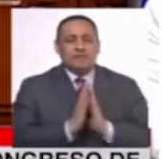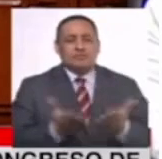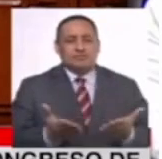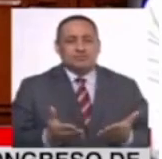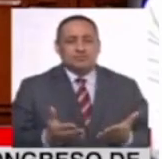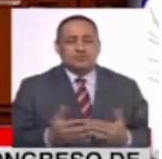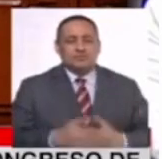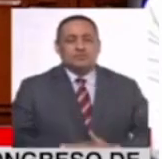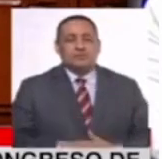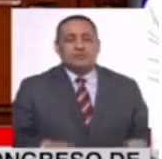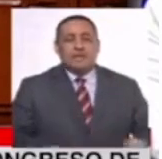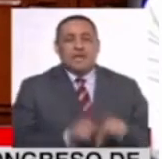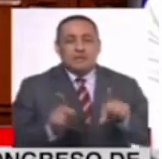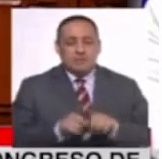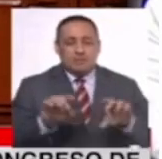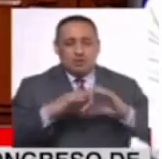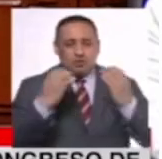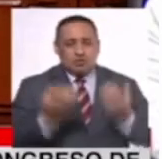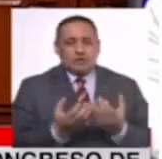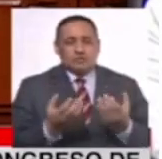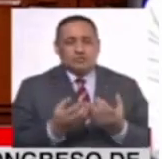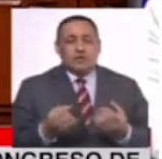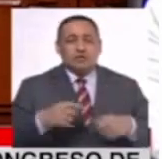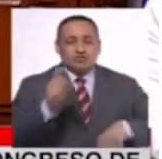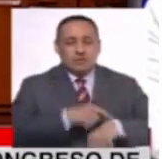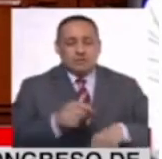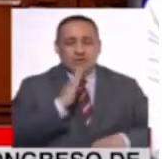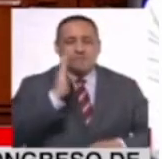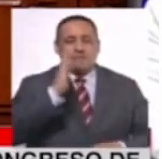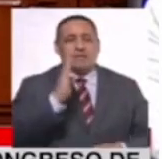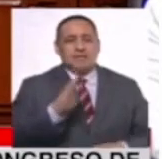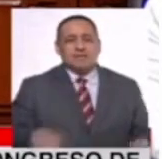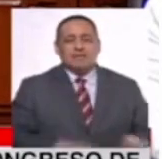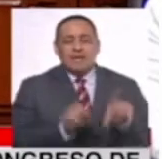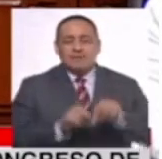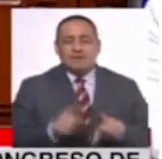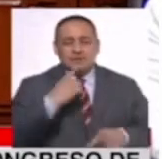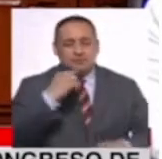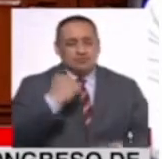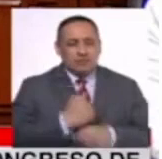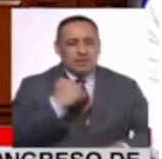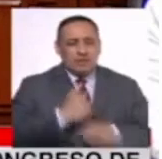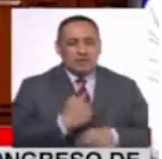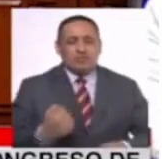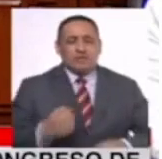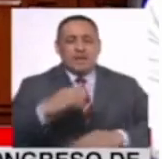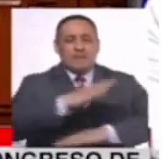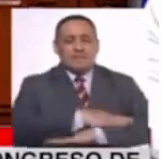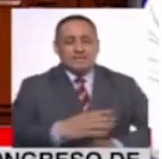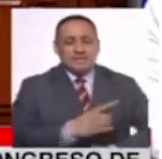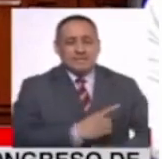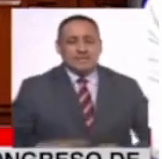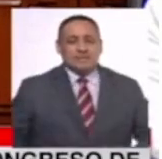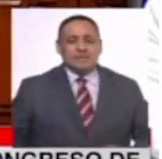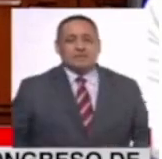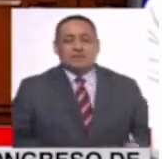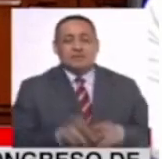solicitados por el Congreso en los plazos establecidos es una tarea de la mesa directiva